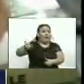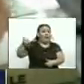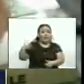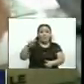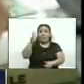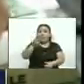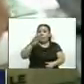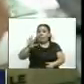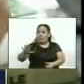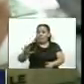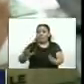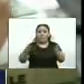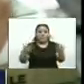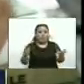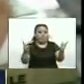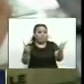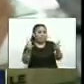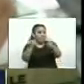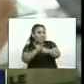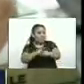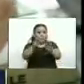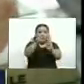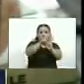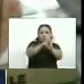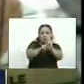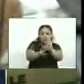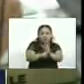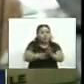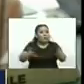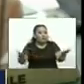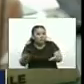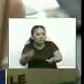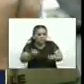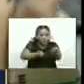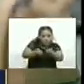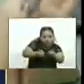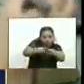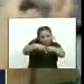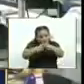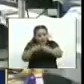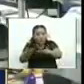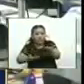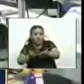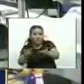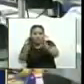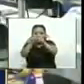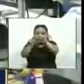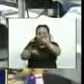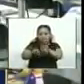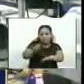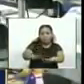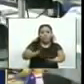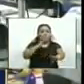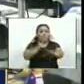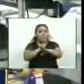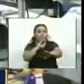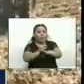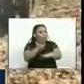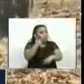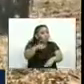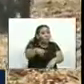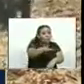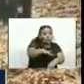de antigüedad y cambia las reglas sobre fabricación de automóviles, comercio electrónico, protecciones de propiedad